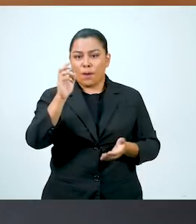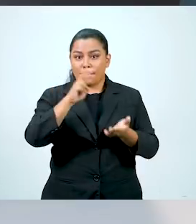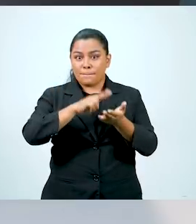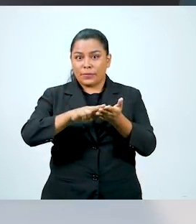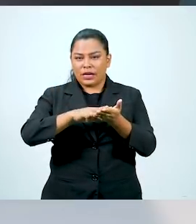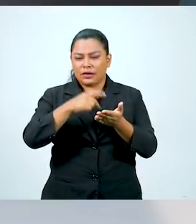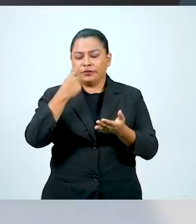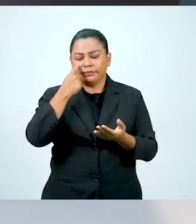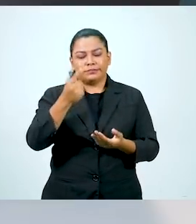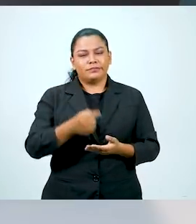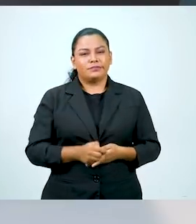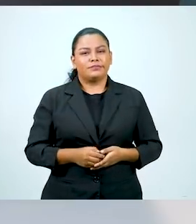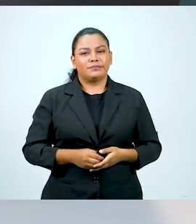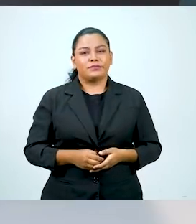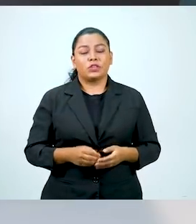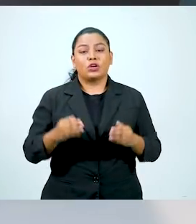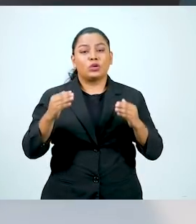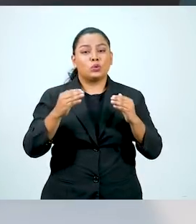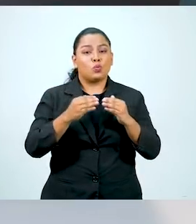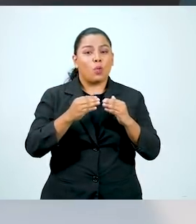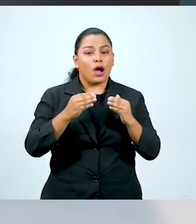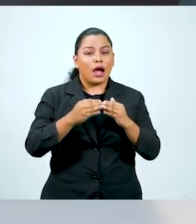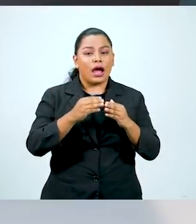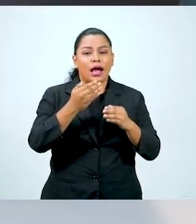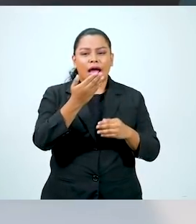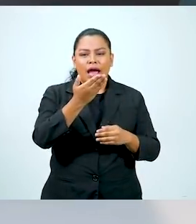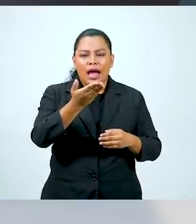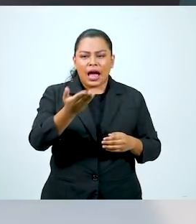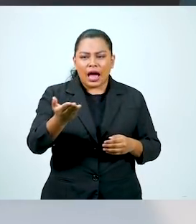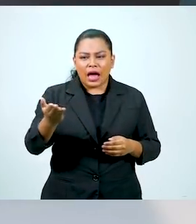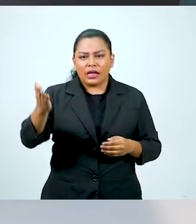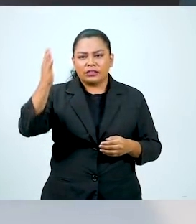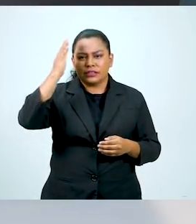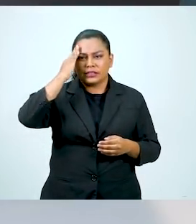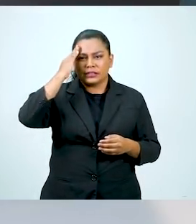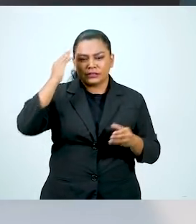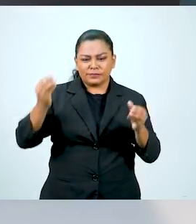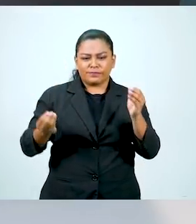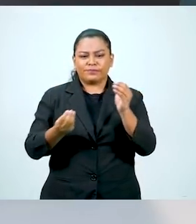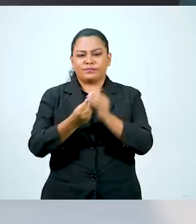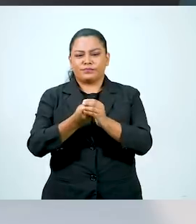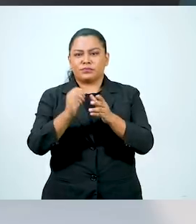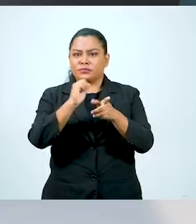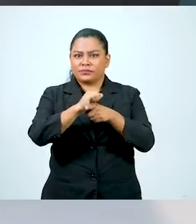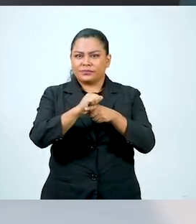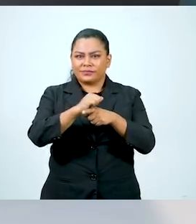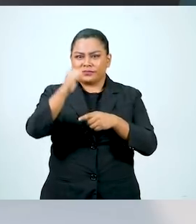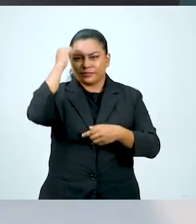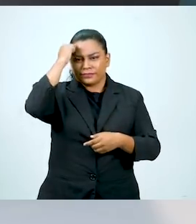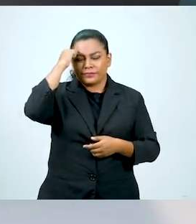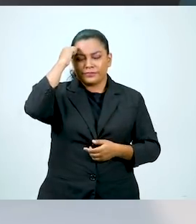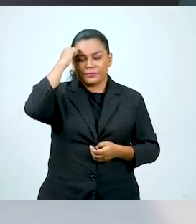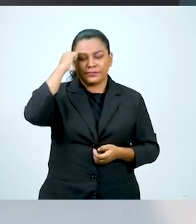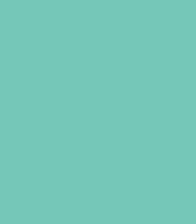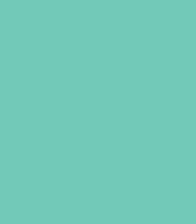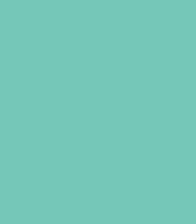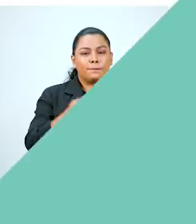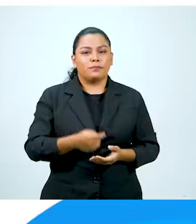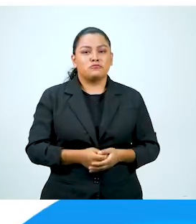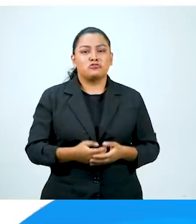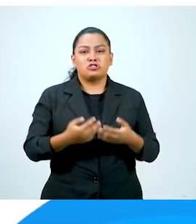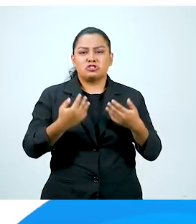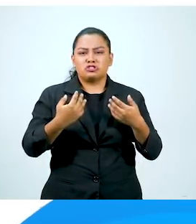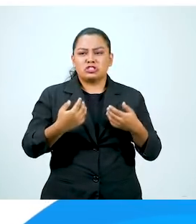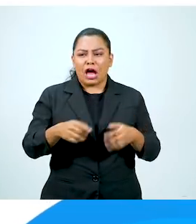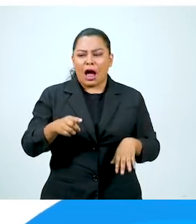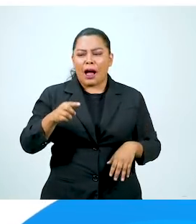verde. Vamos a conocer cada uno de los elementos que componen este Practico lo aprendido. Veamos.